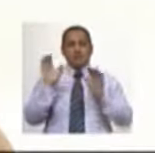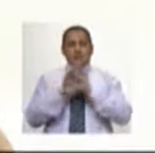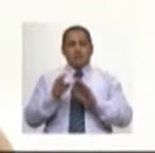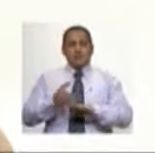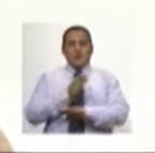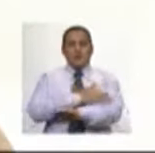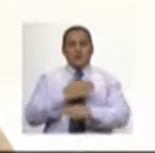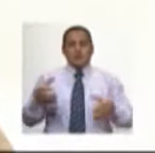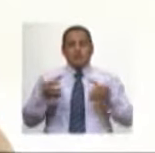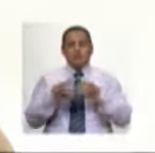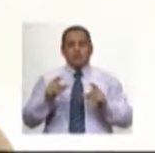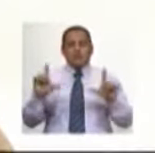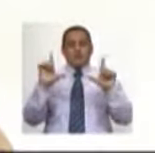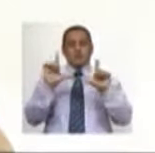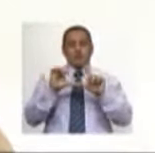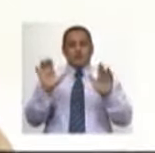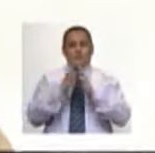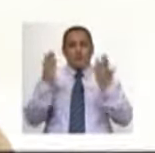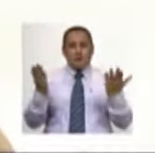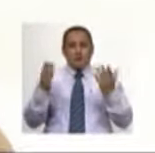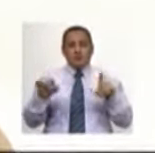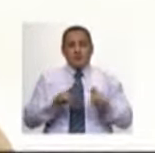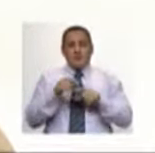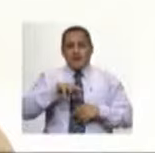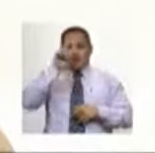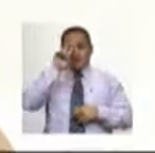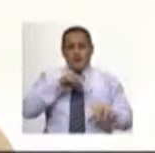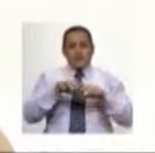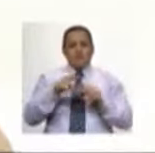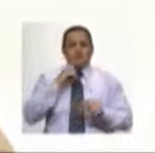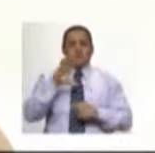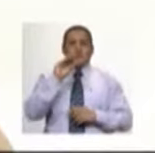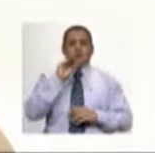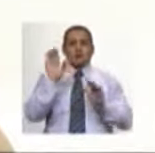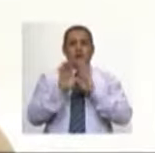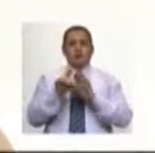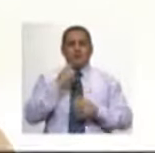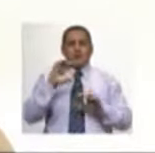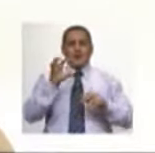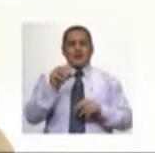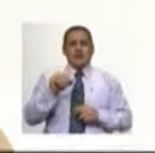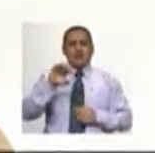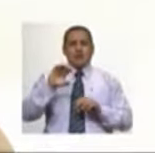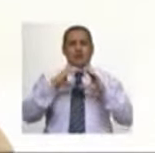Desde los medios de comunicación, por ejemplo, en nuestro país, ¿no? Ahí hacemos una crítica, hay un canal del Congreso, tenemos el canal